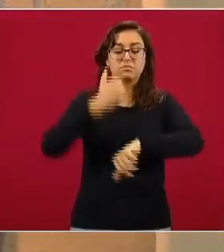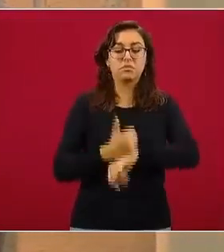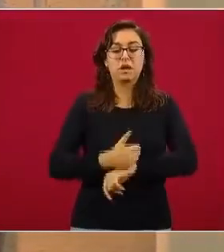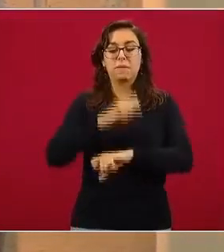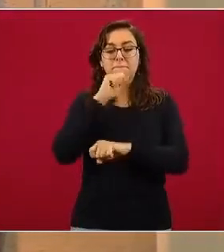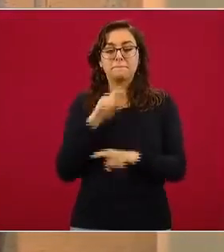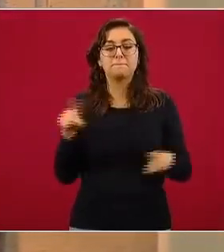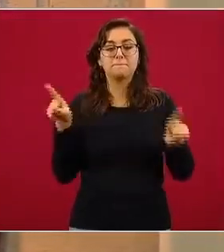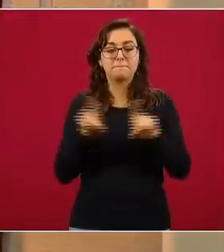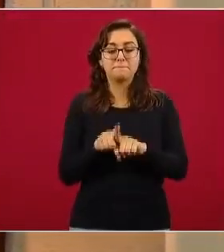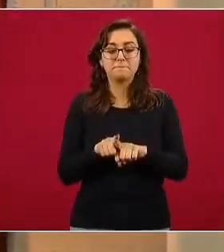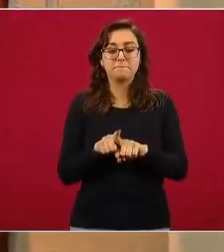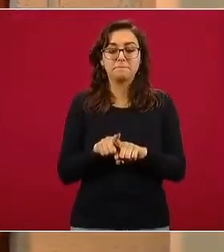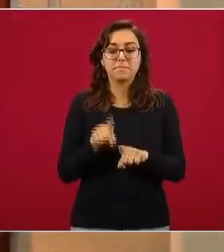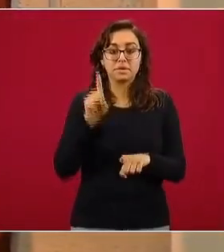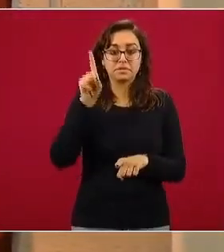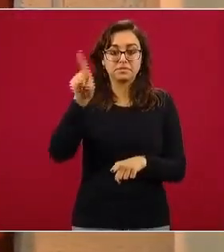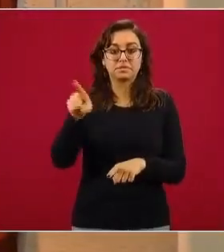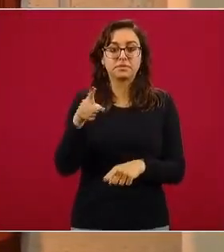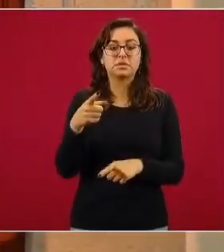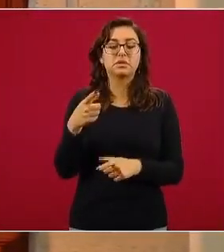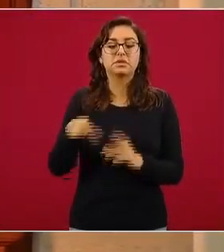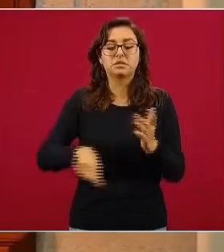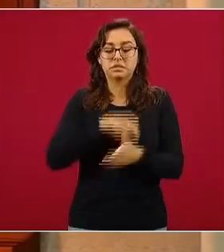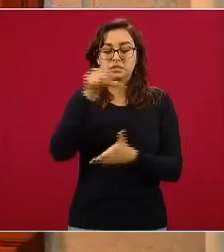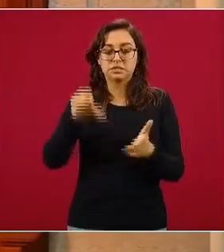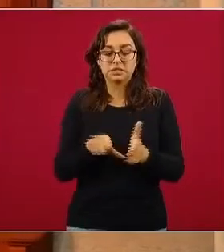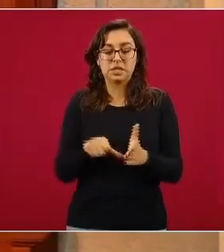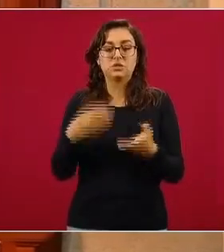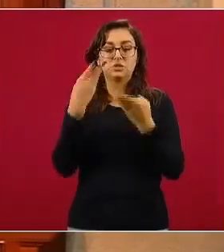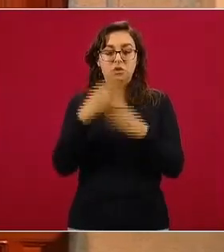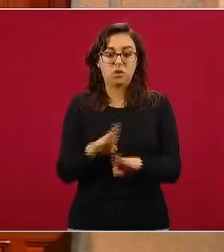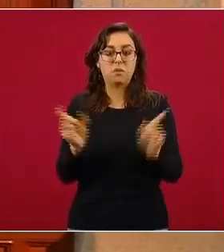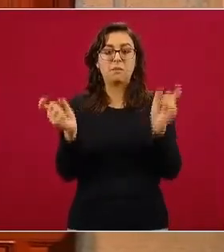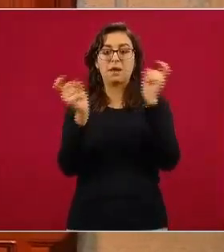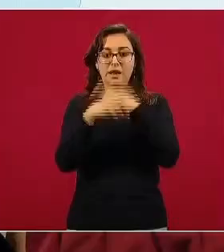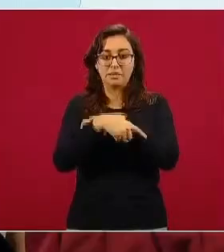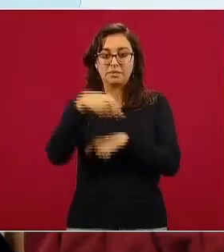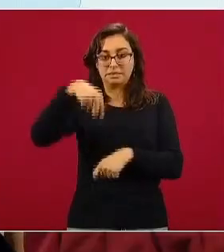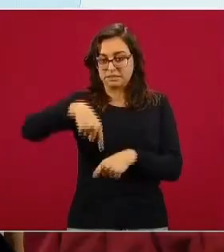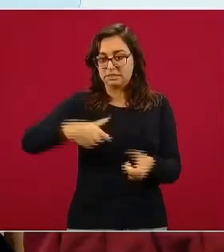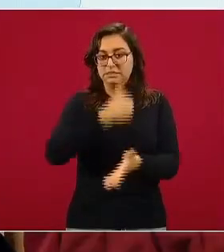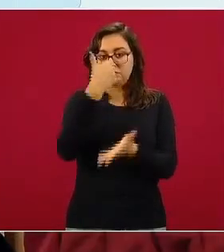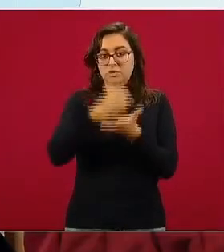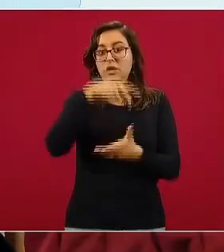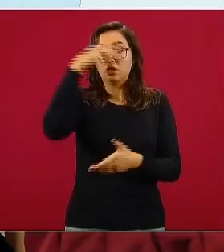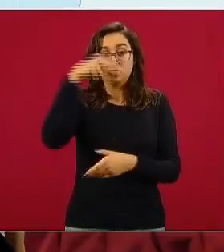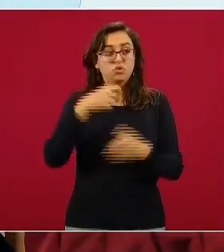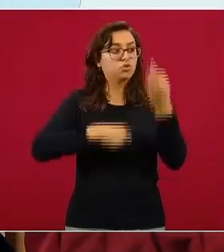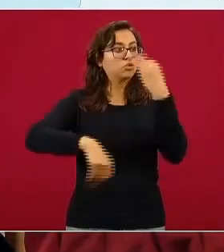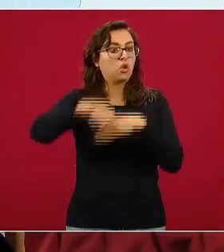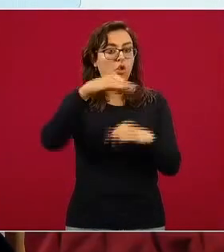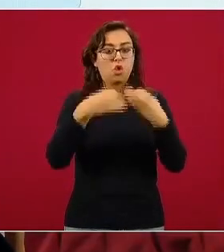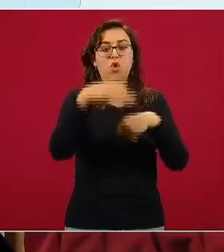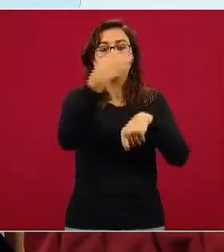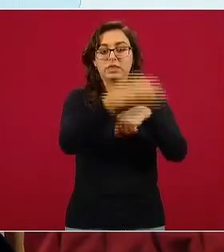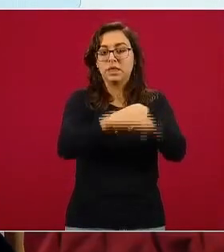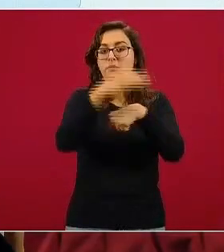en el centro Banamex, aquí en la Ciudad de México, este tipo de unidades temporales, como ya lo está